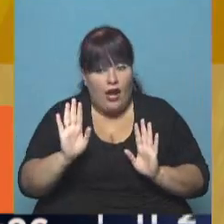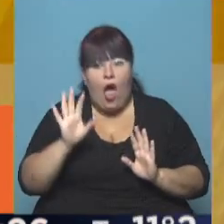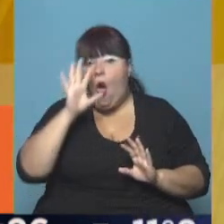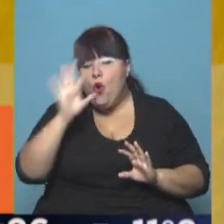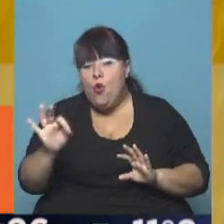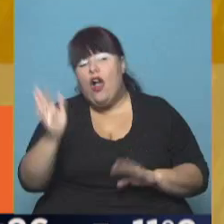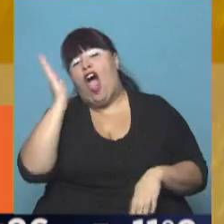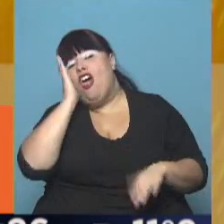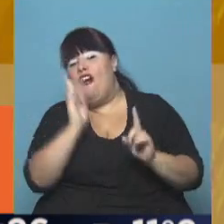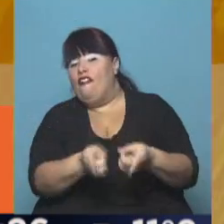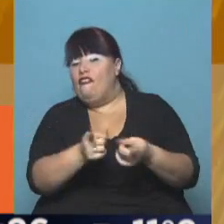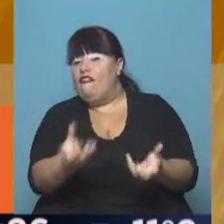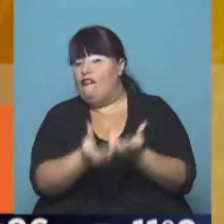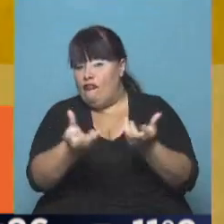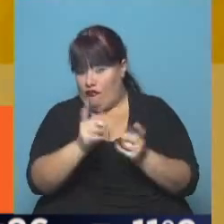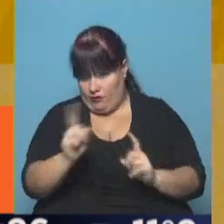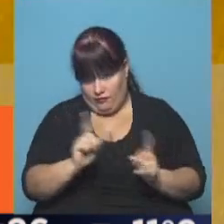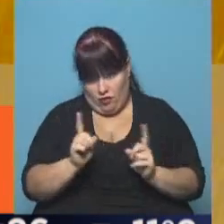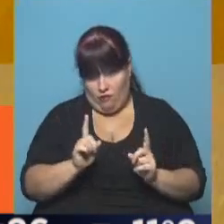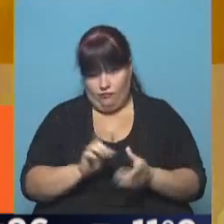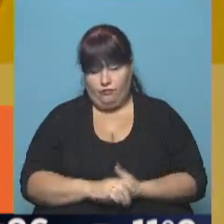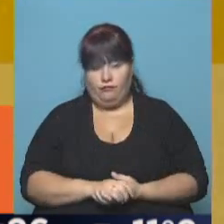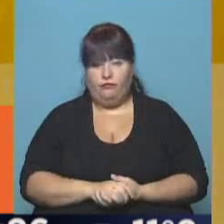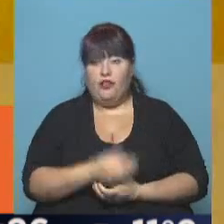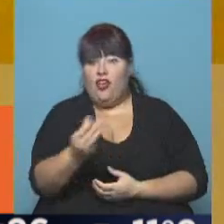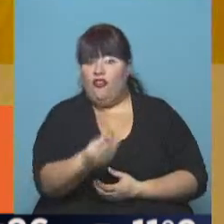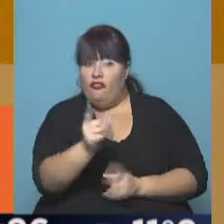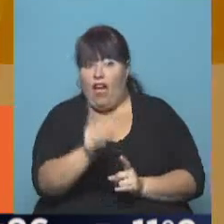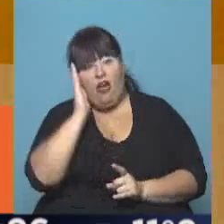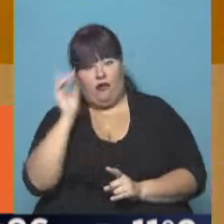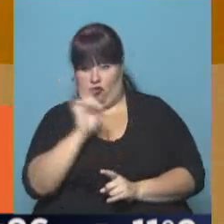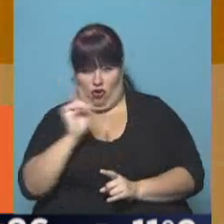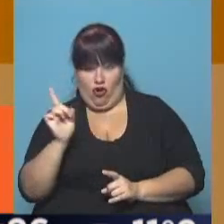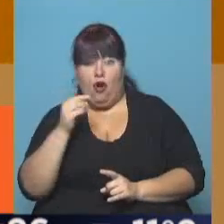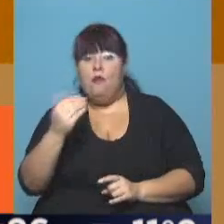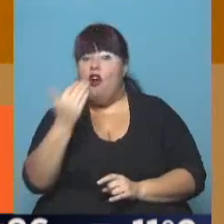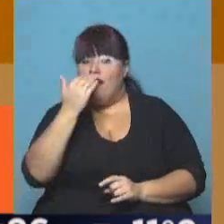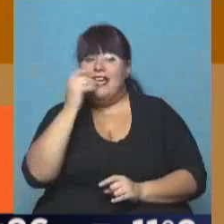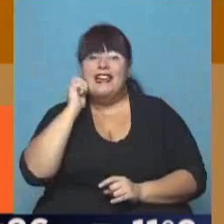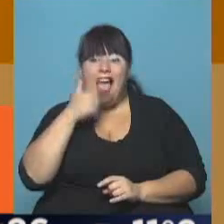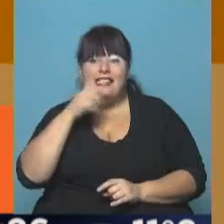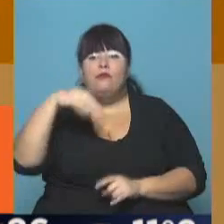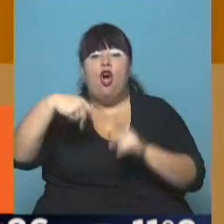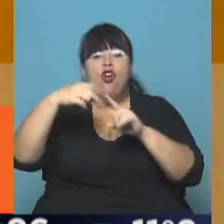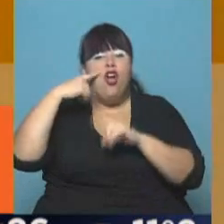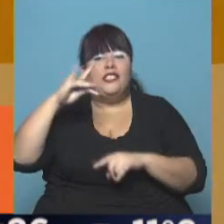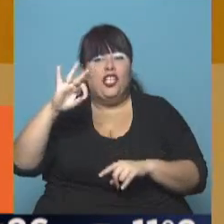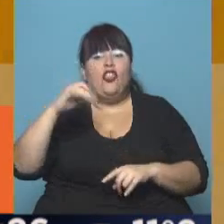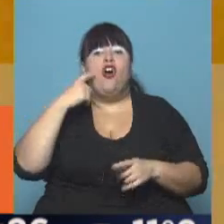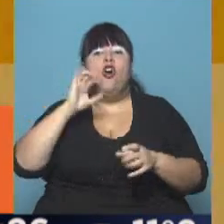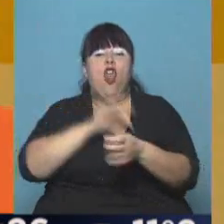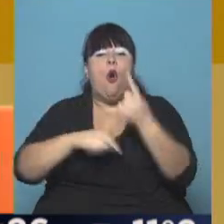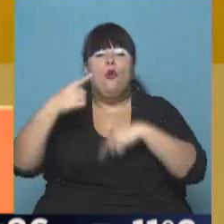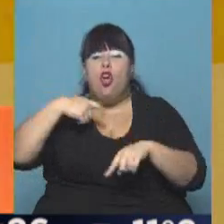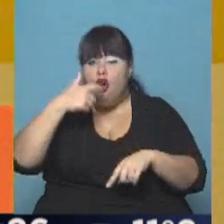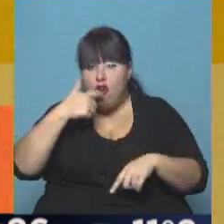irse a dormir con un sistema de llama prendida porque el monóxido de carbono se une a la hemoglobina los glóbulos rojos